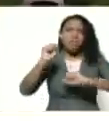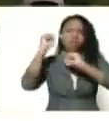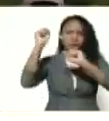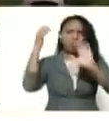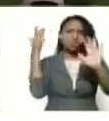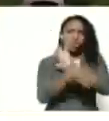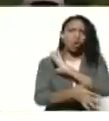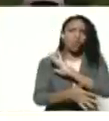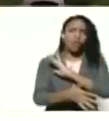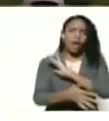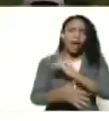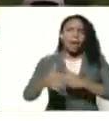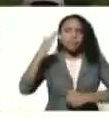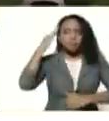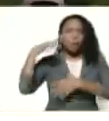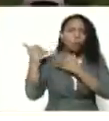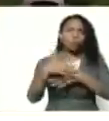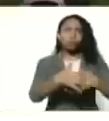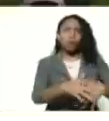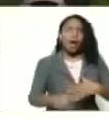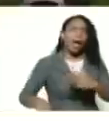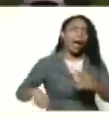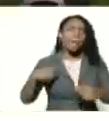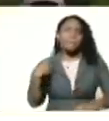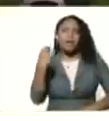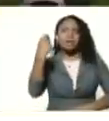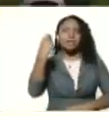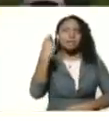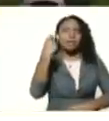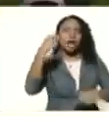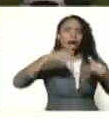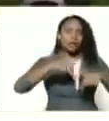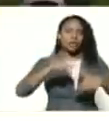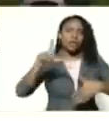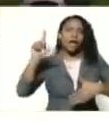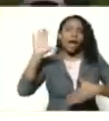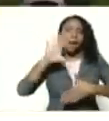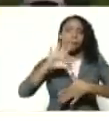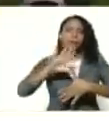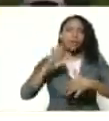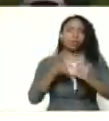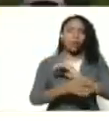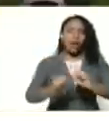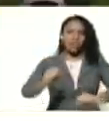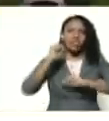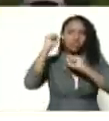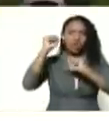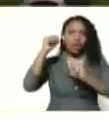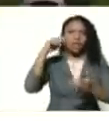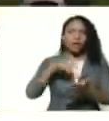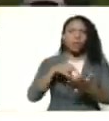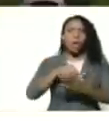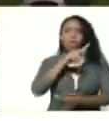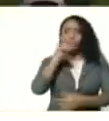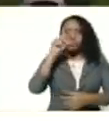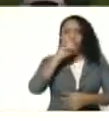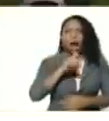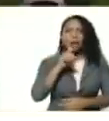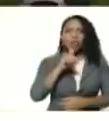sobre el ejército más poderoso que jamás hubo sobre América, la gran victoria de Carabobo, sino hace 200